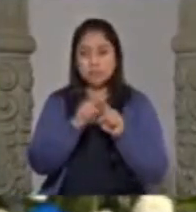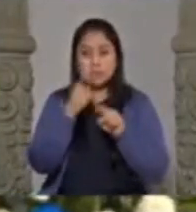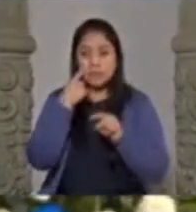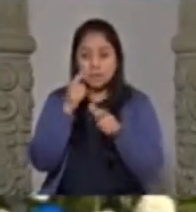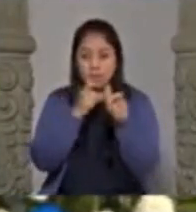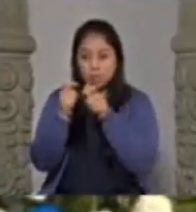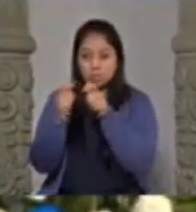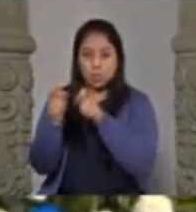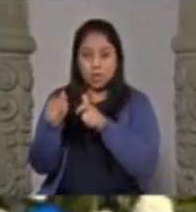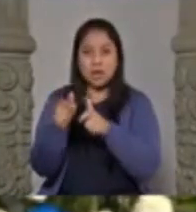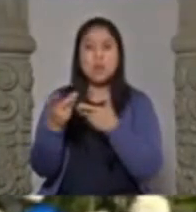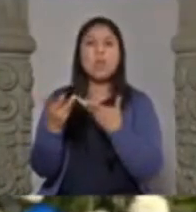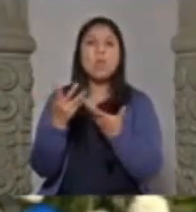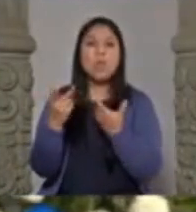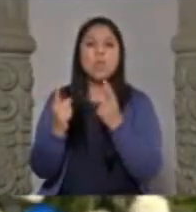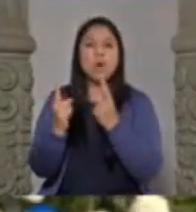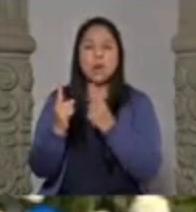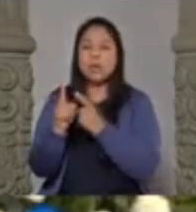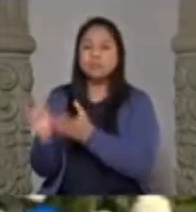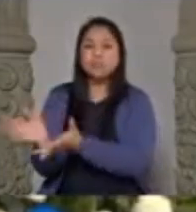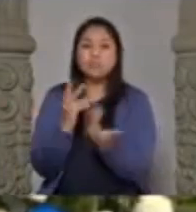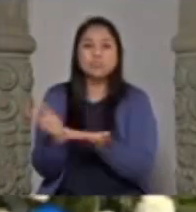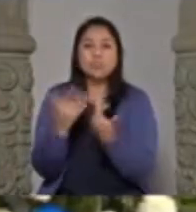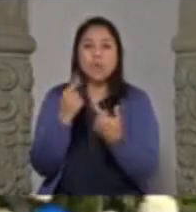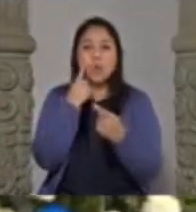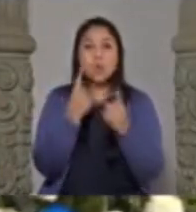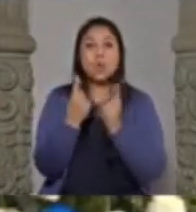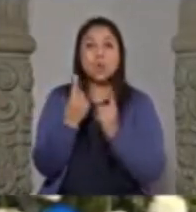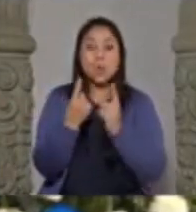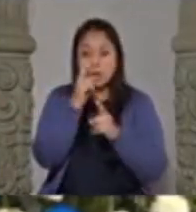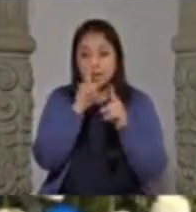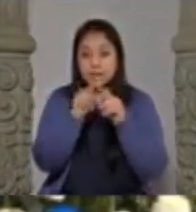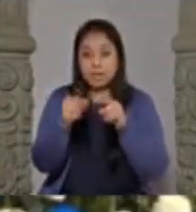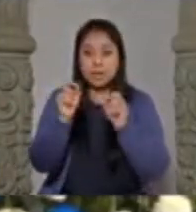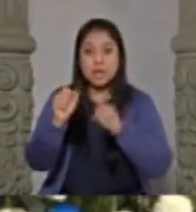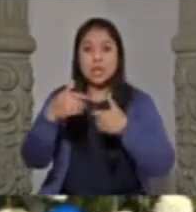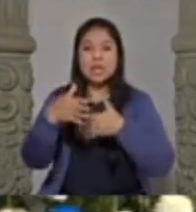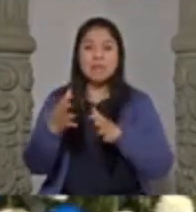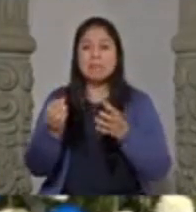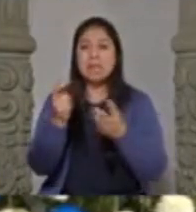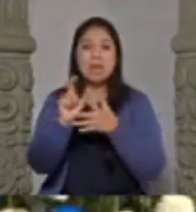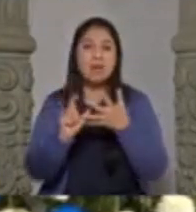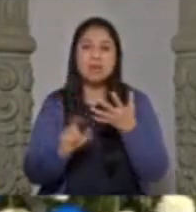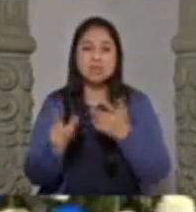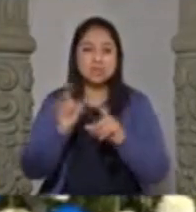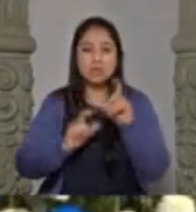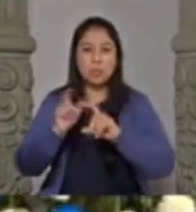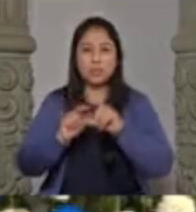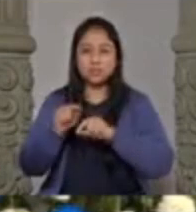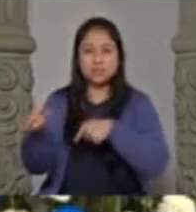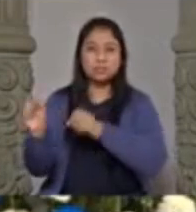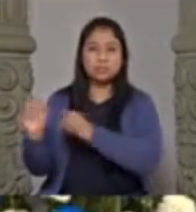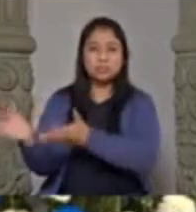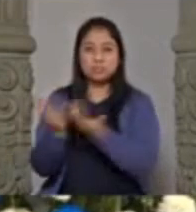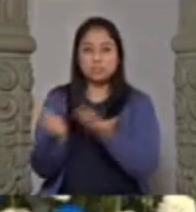mercancía que trasladan y podamos ver los ilícitos y la evasión y el contrabando de una muchísimo mejor manera, tal y como ya